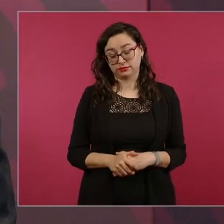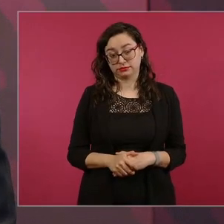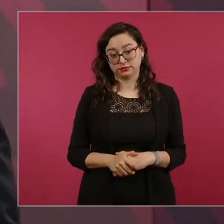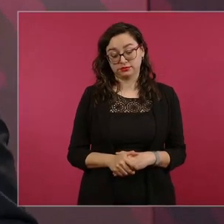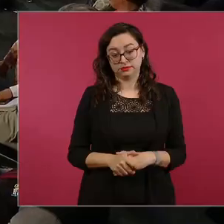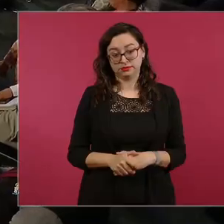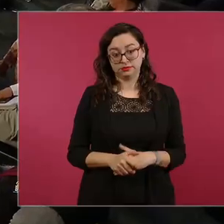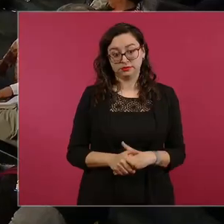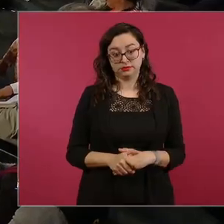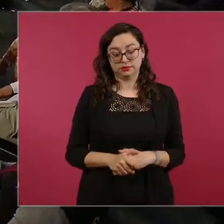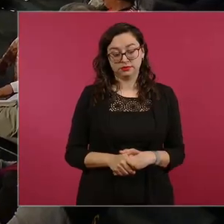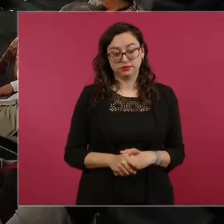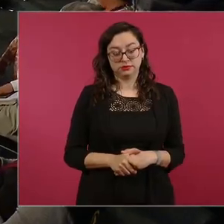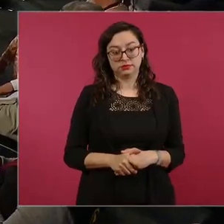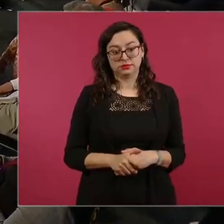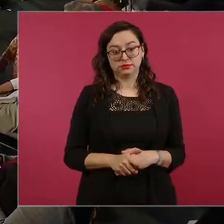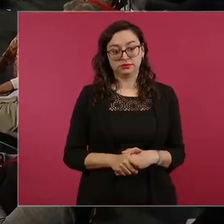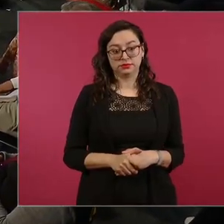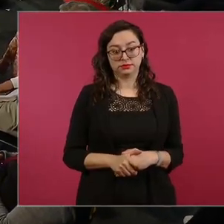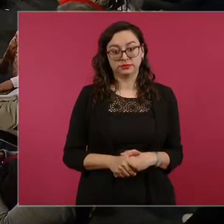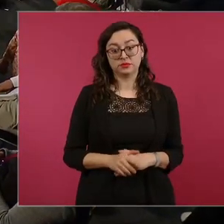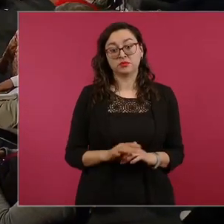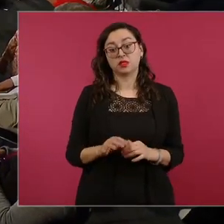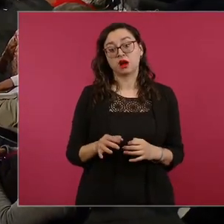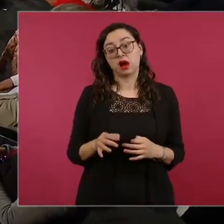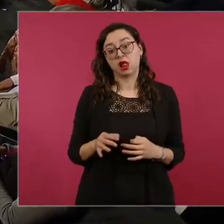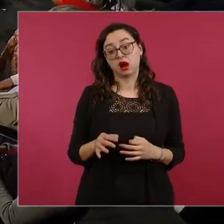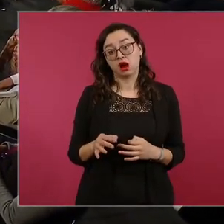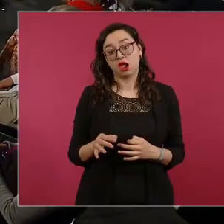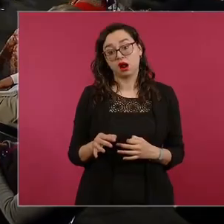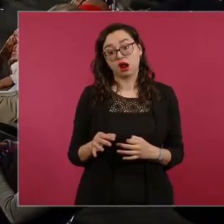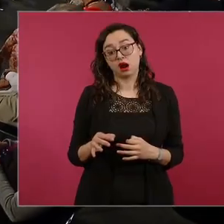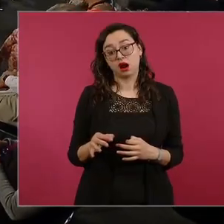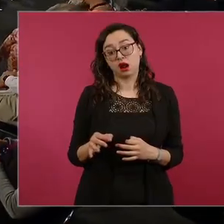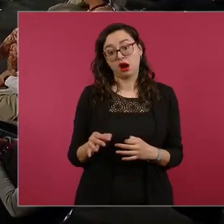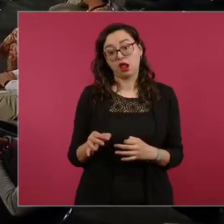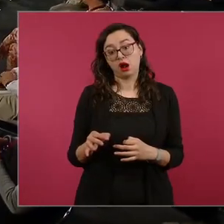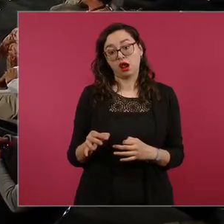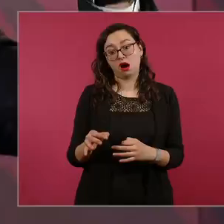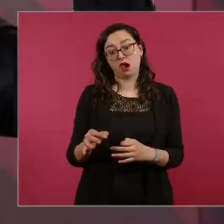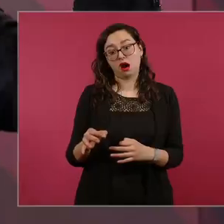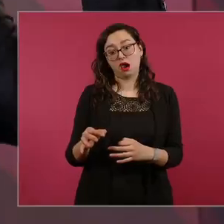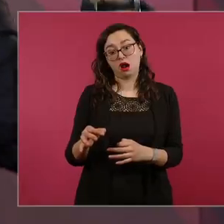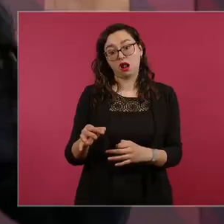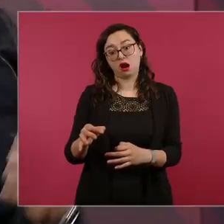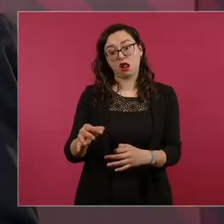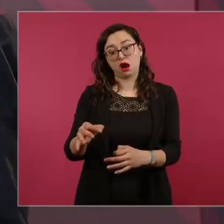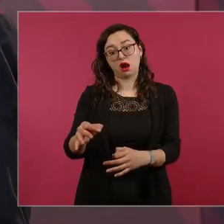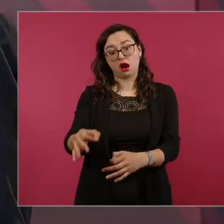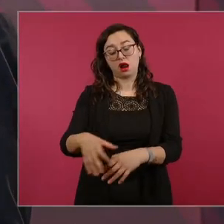que no se vayan a seguir aplicando tácticas dilatorias